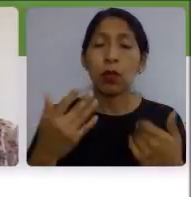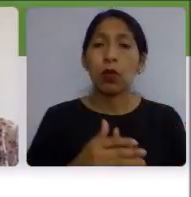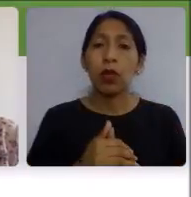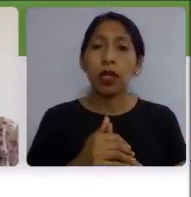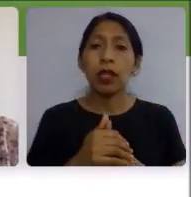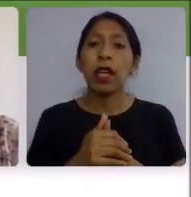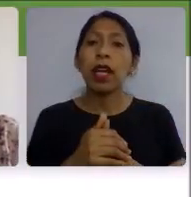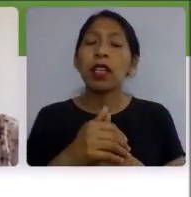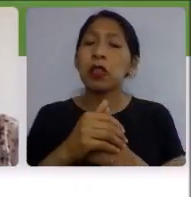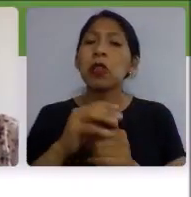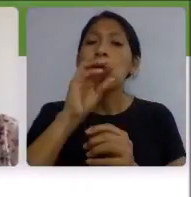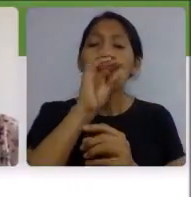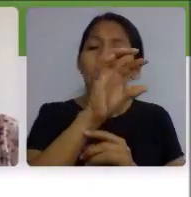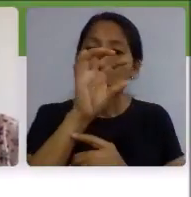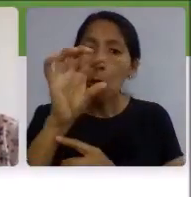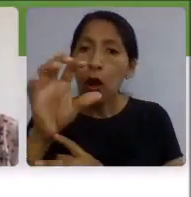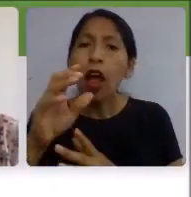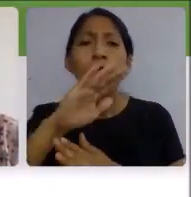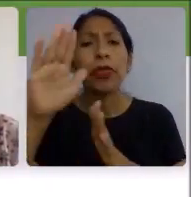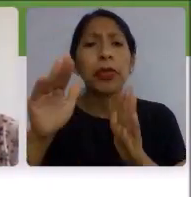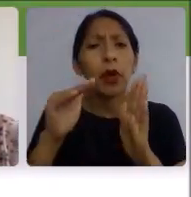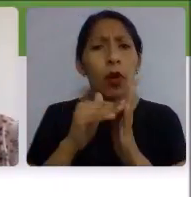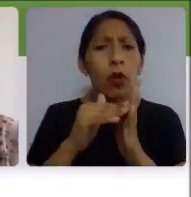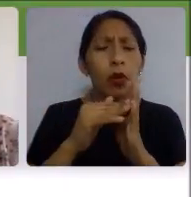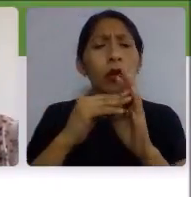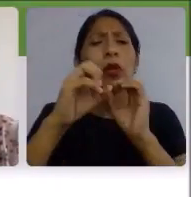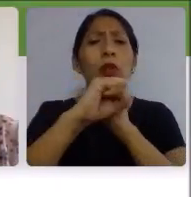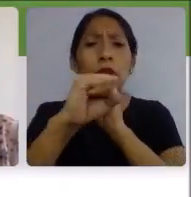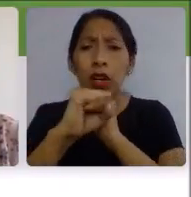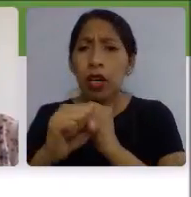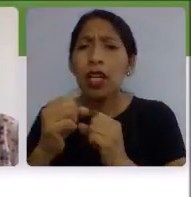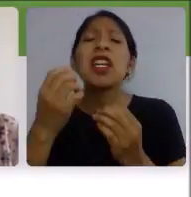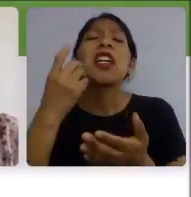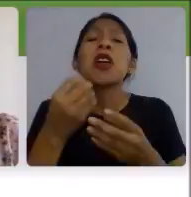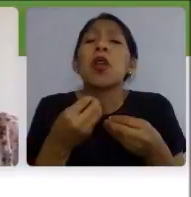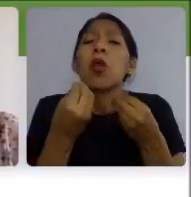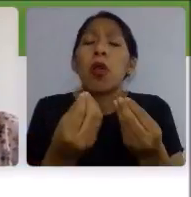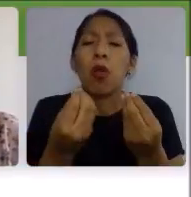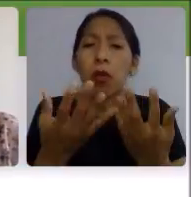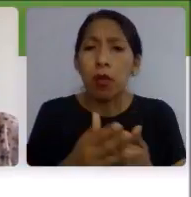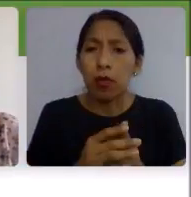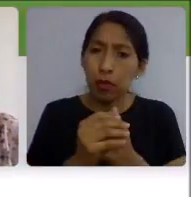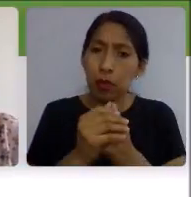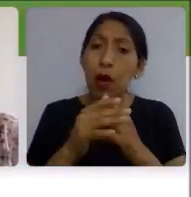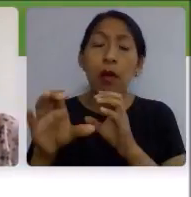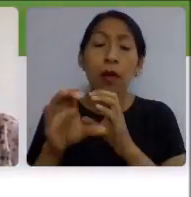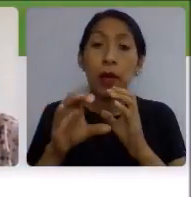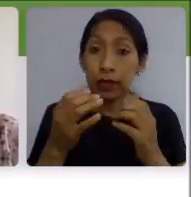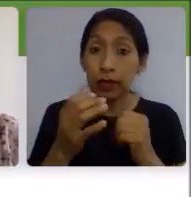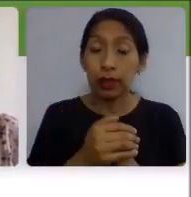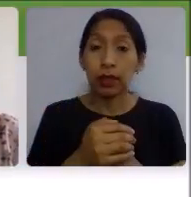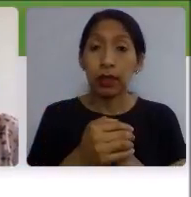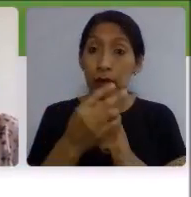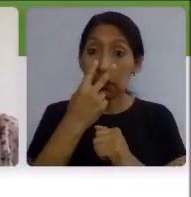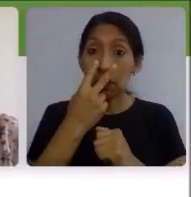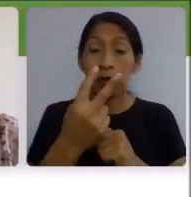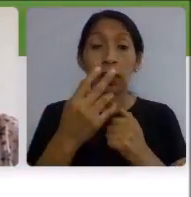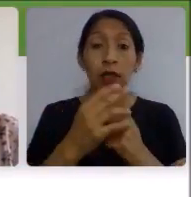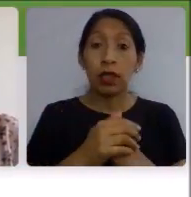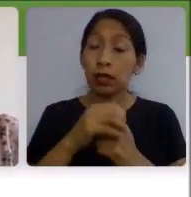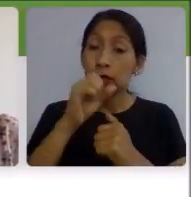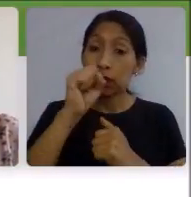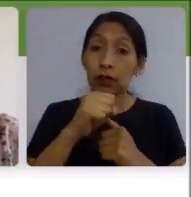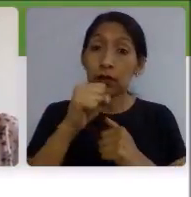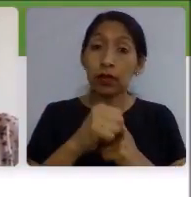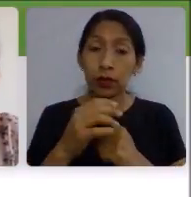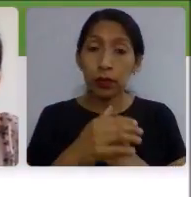tus paquetes, tus ofertas y un poco de información del destino en su plataforma. Pero me dirás, Gisela, se supone que